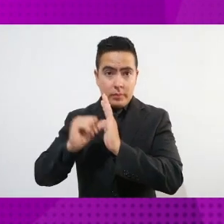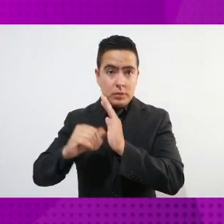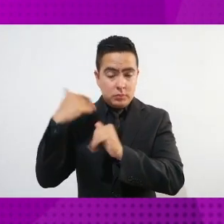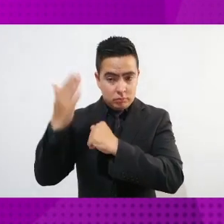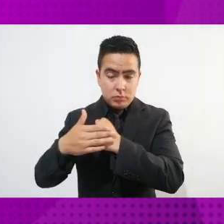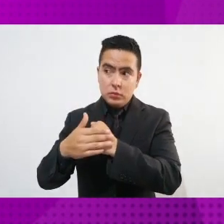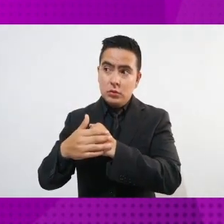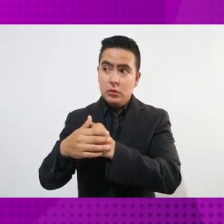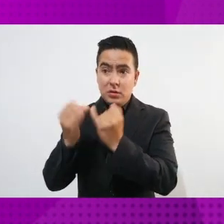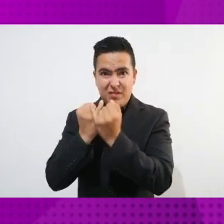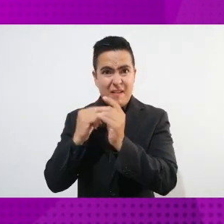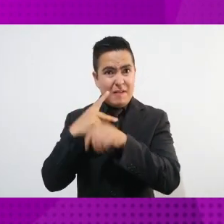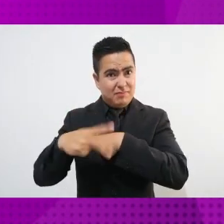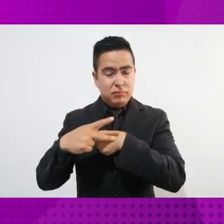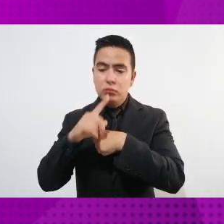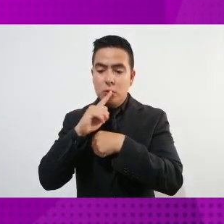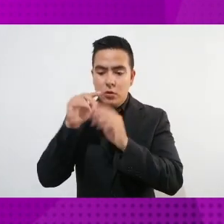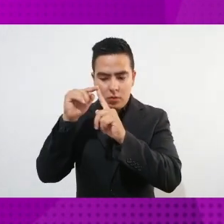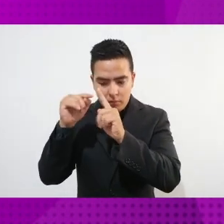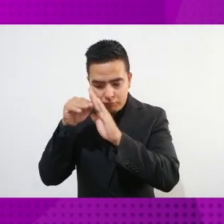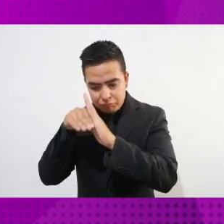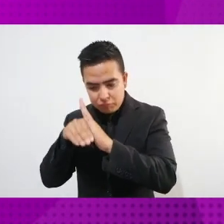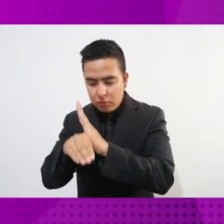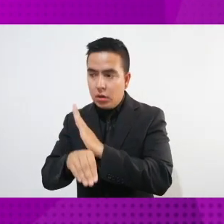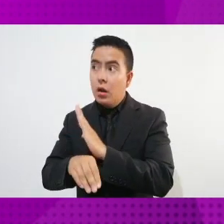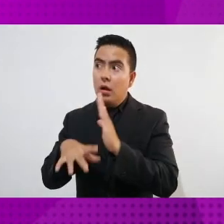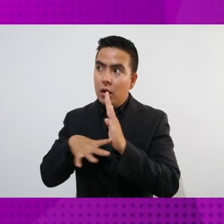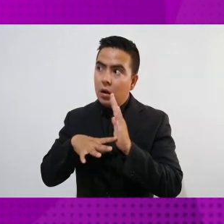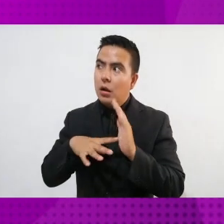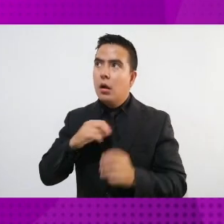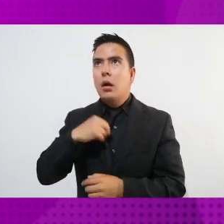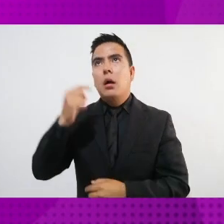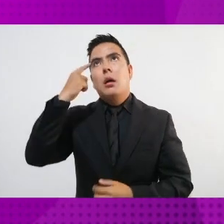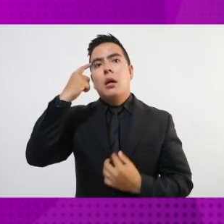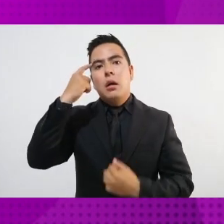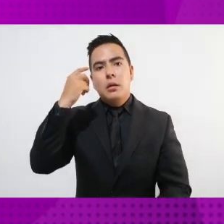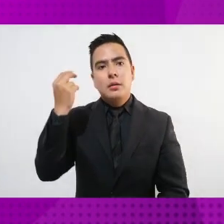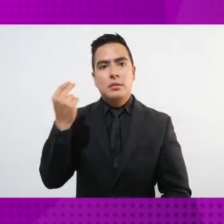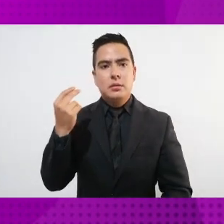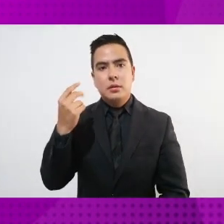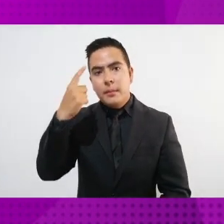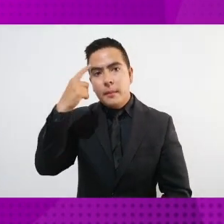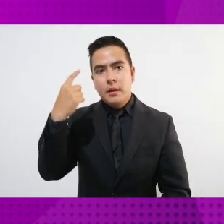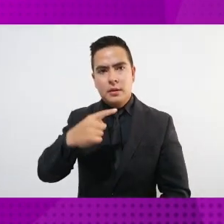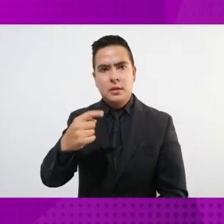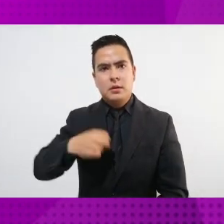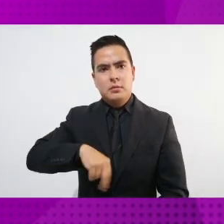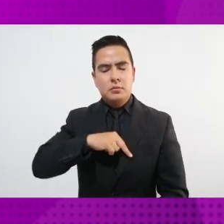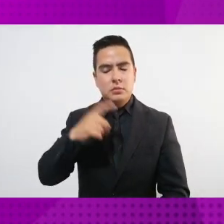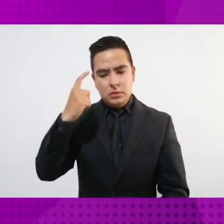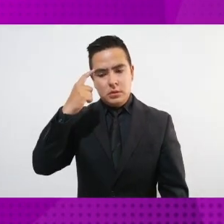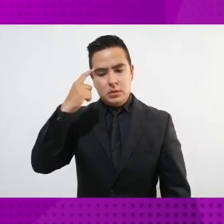o dentro de 2 meses. Y por lo tanto, creo que eso prospectivamente tiene que tomarse en cuenta para